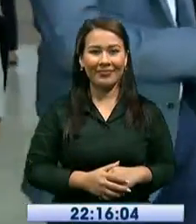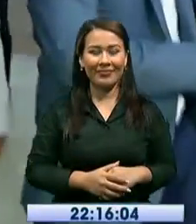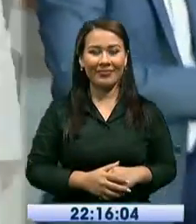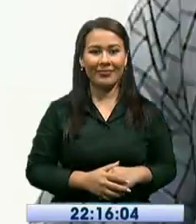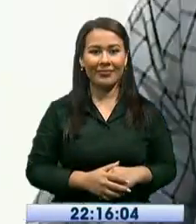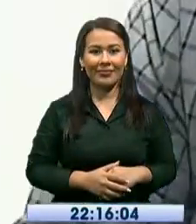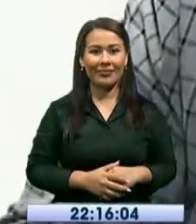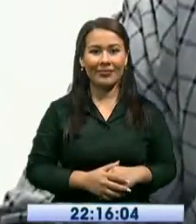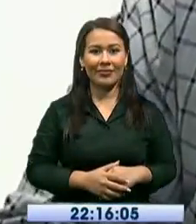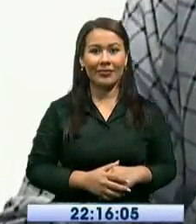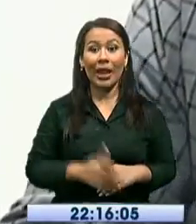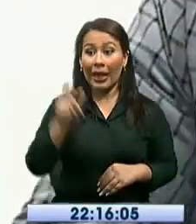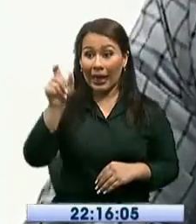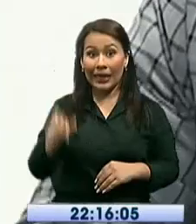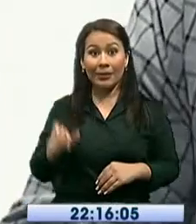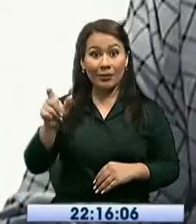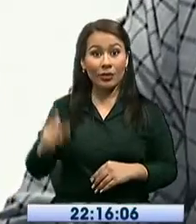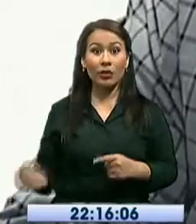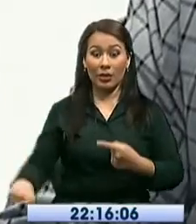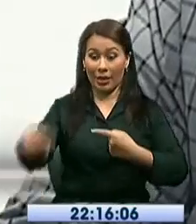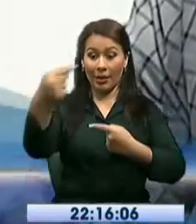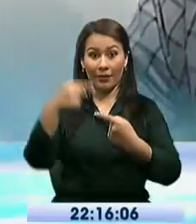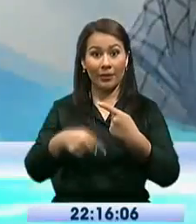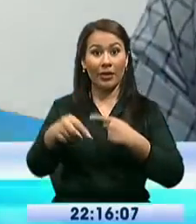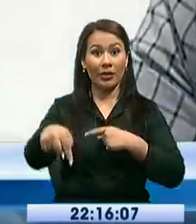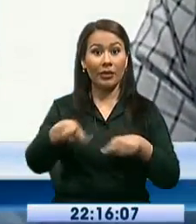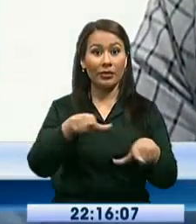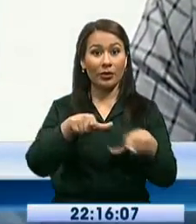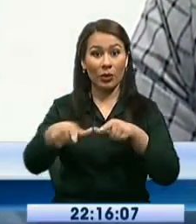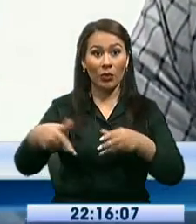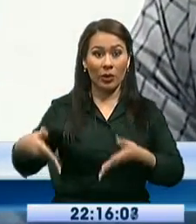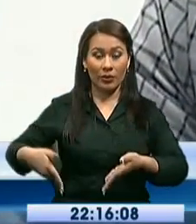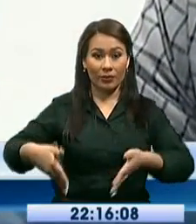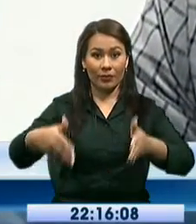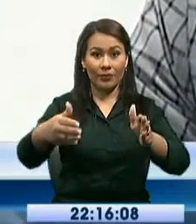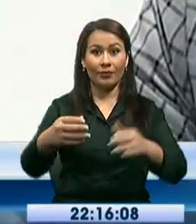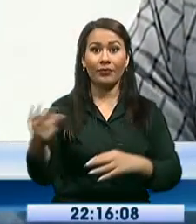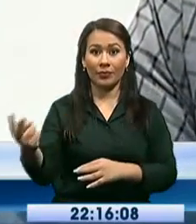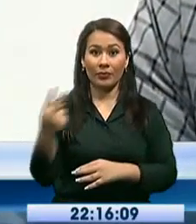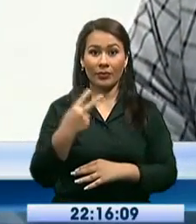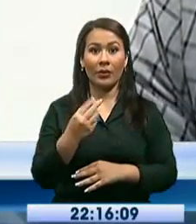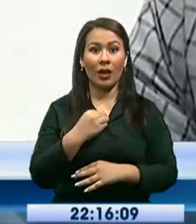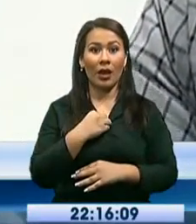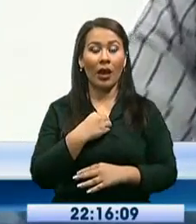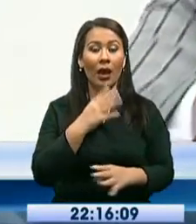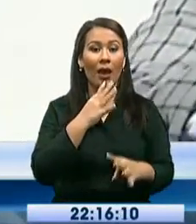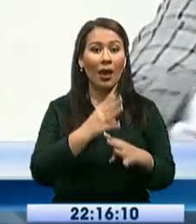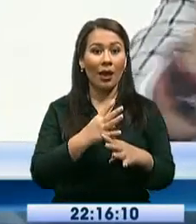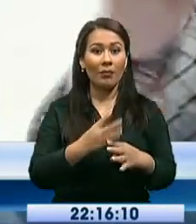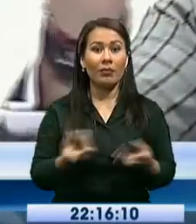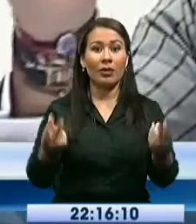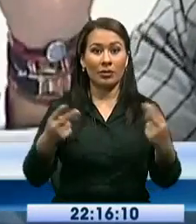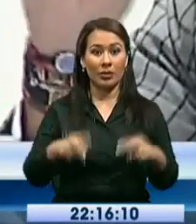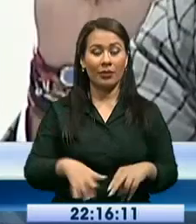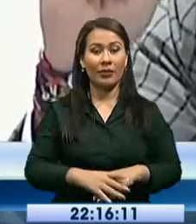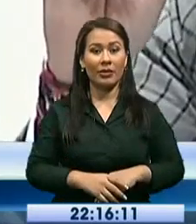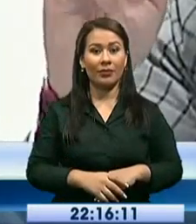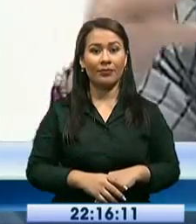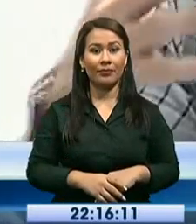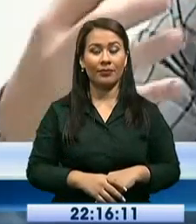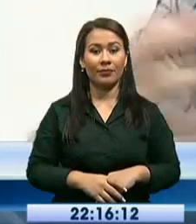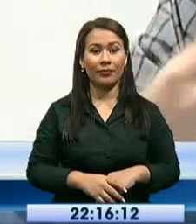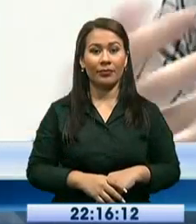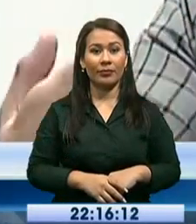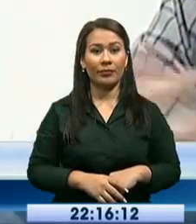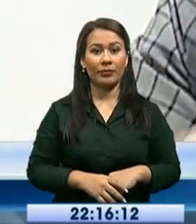El usuario lo hace por este sector, este pasillo central, pero el ingreso del juez es por los lados laterales, de